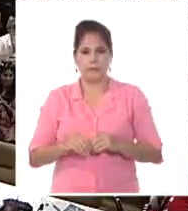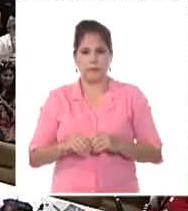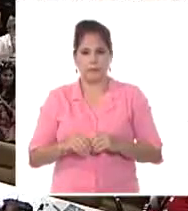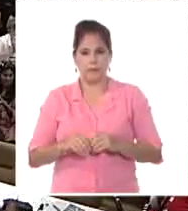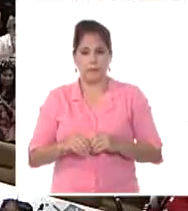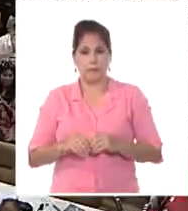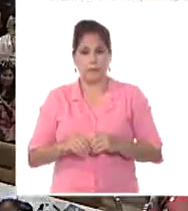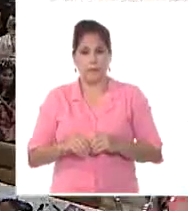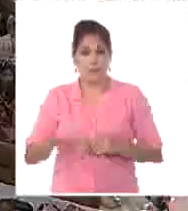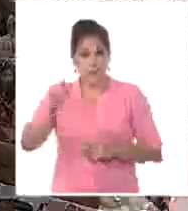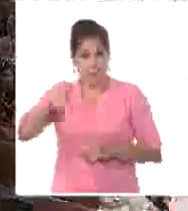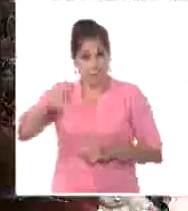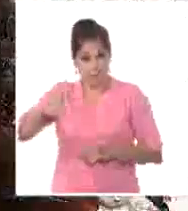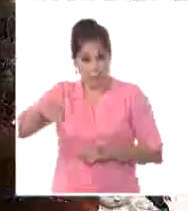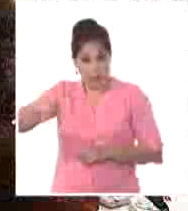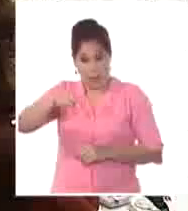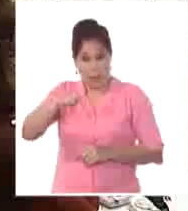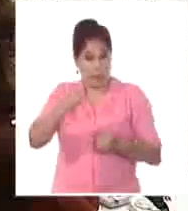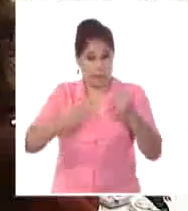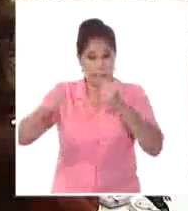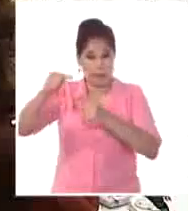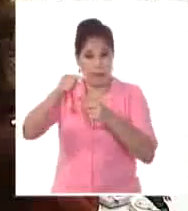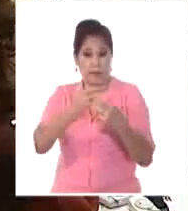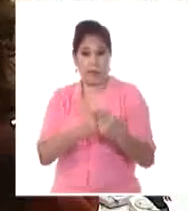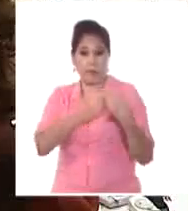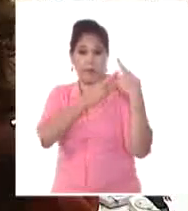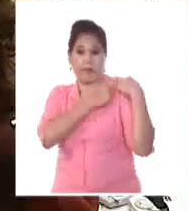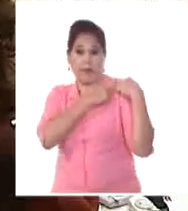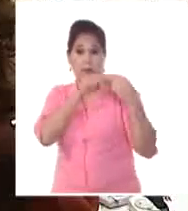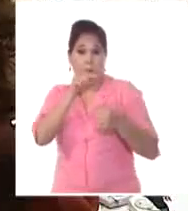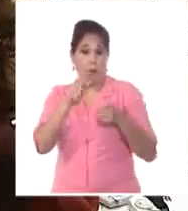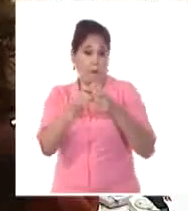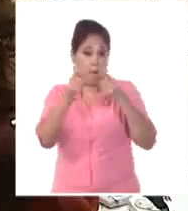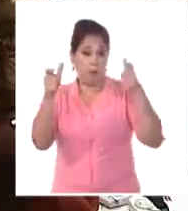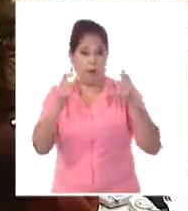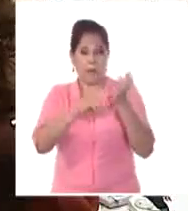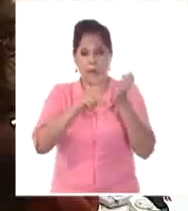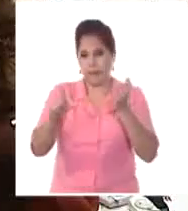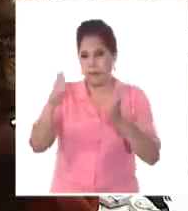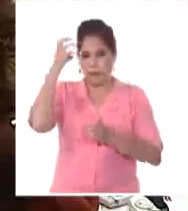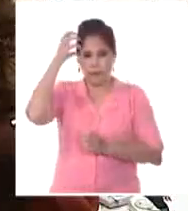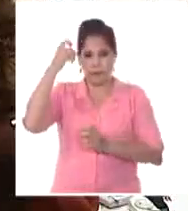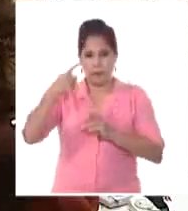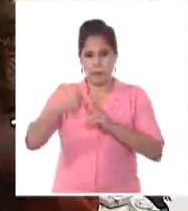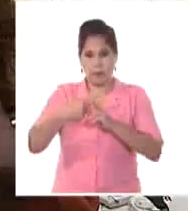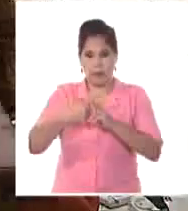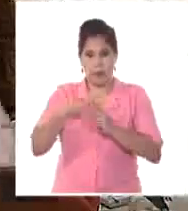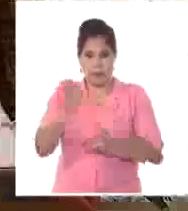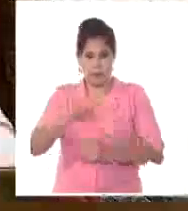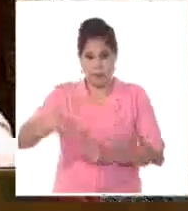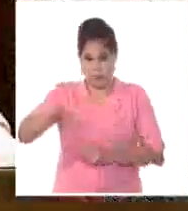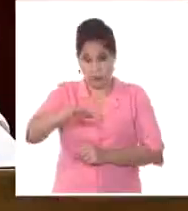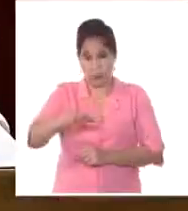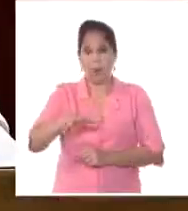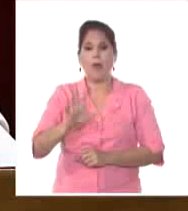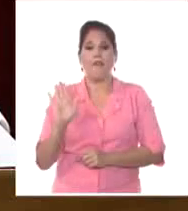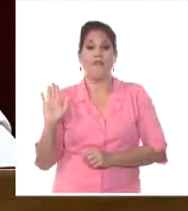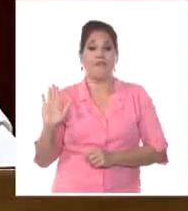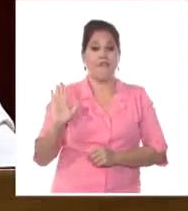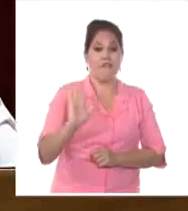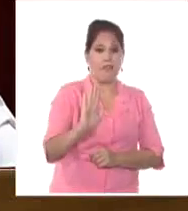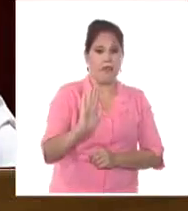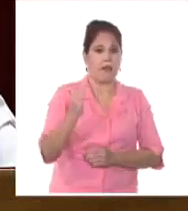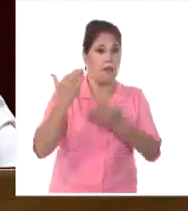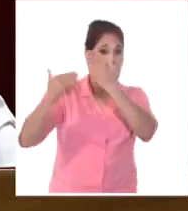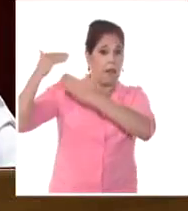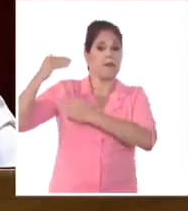La generación que ahora ocupa las principales responsabilidades en el partido, el Estado y el gobierno cubano viene de esa escuela